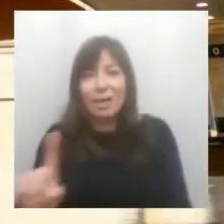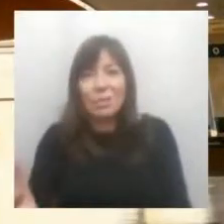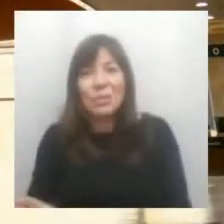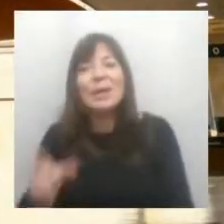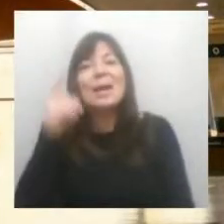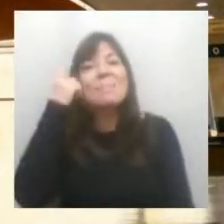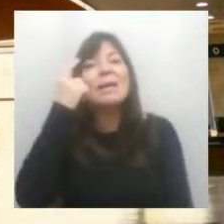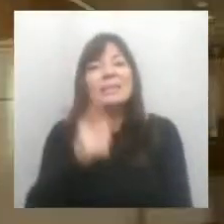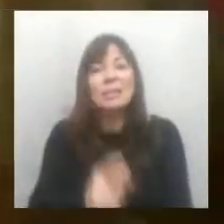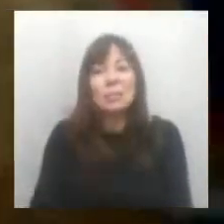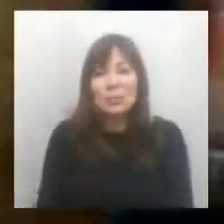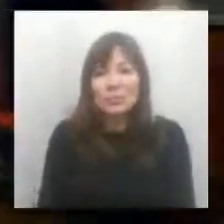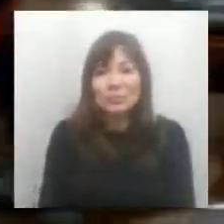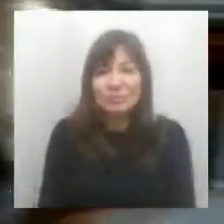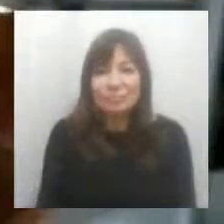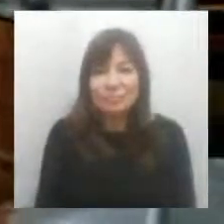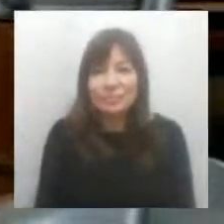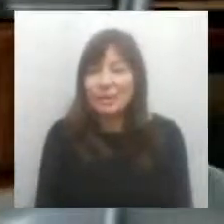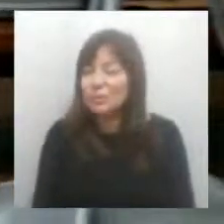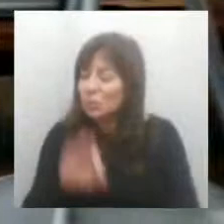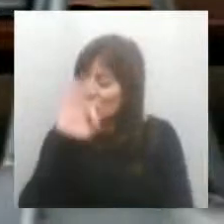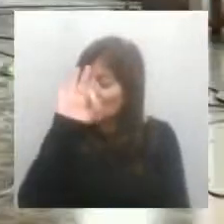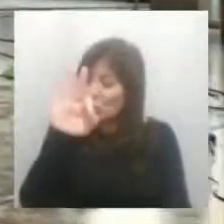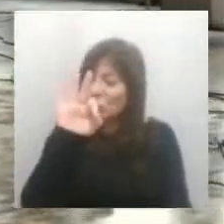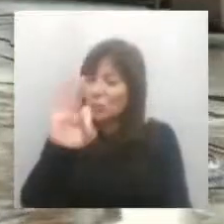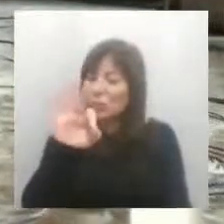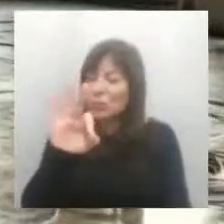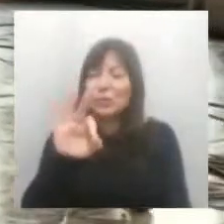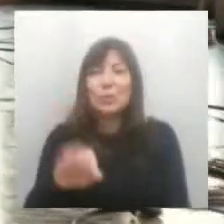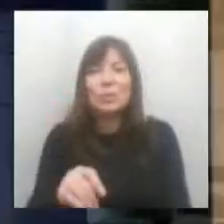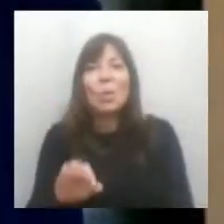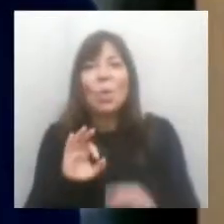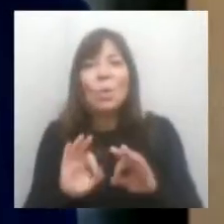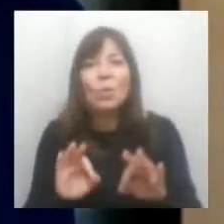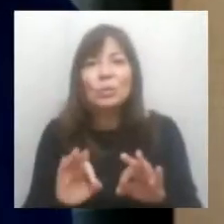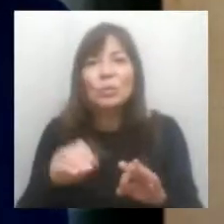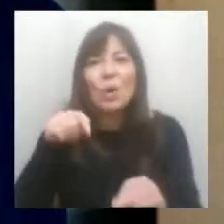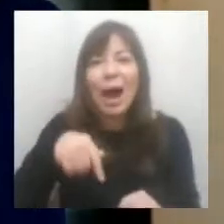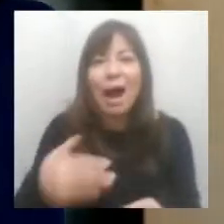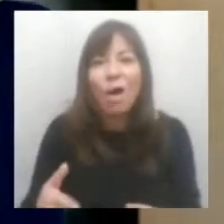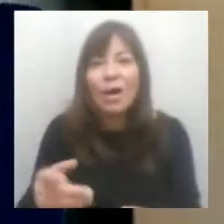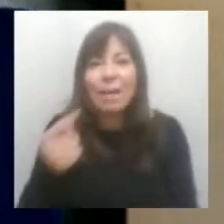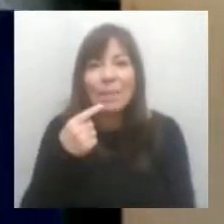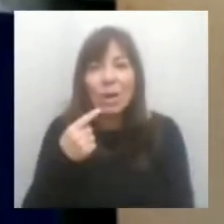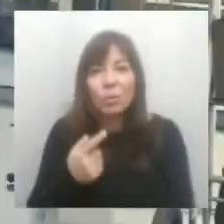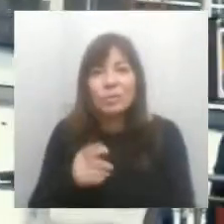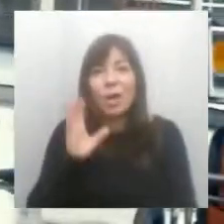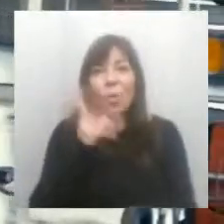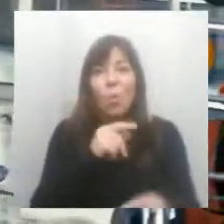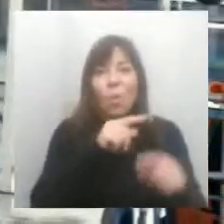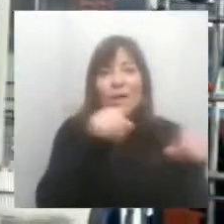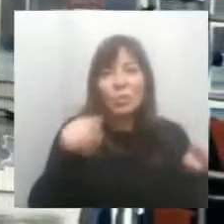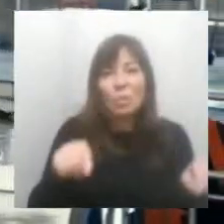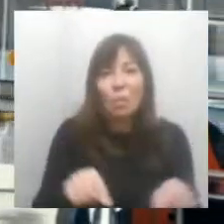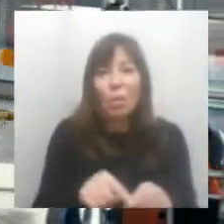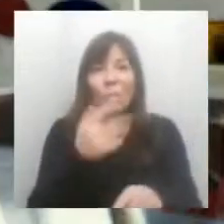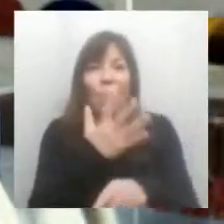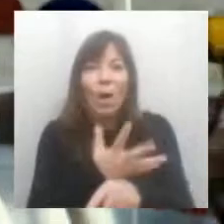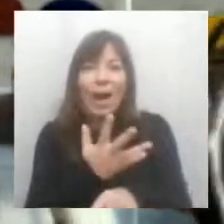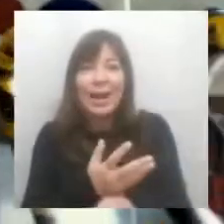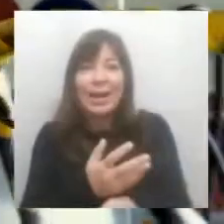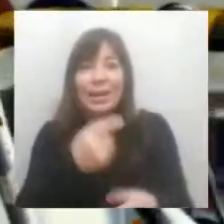Pamé? Me parece estupendo, Marcelo. De hecho, justo nos estaban preguntando, ¿cuántos módulos hay en el MIM? Hay más